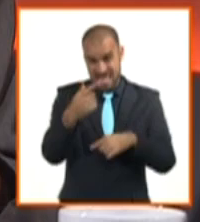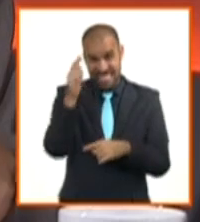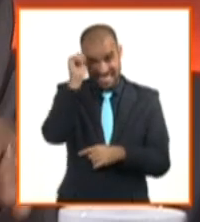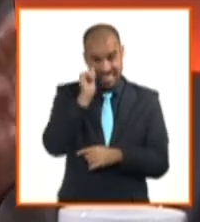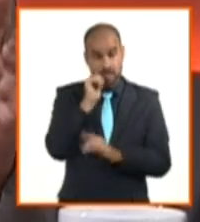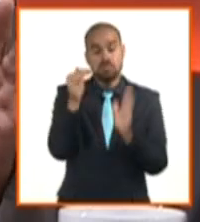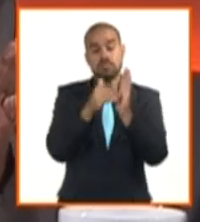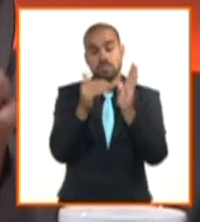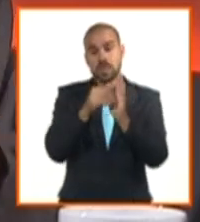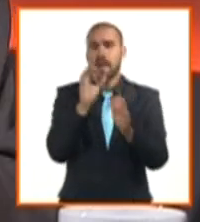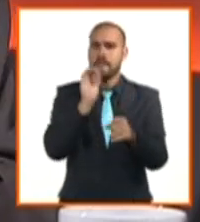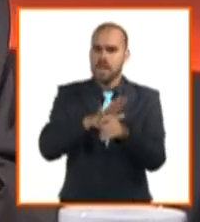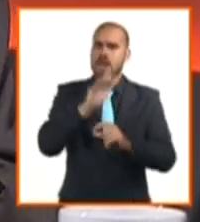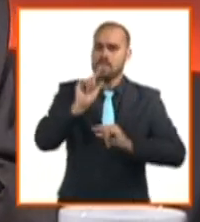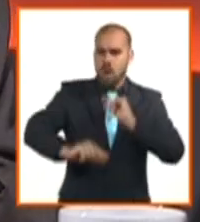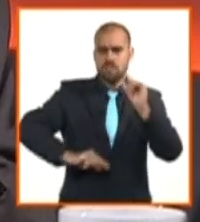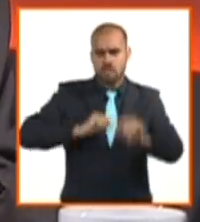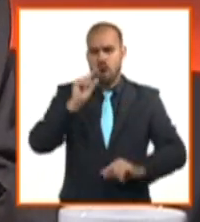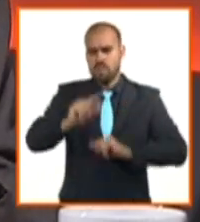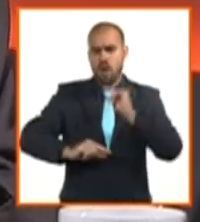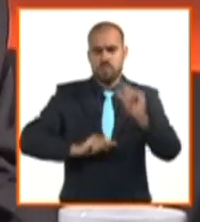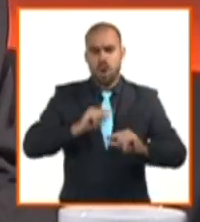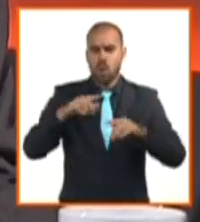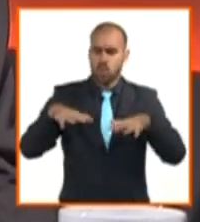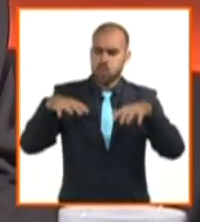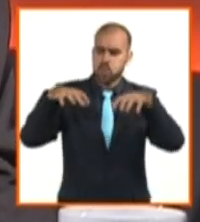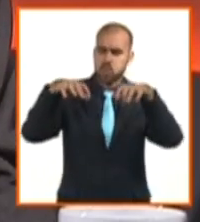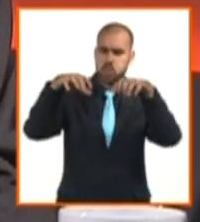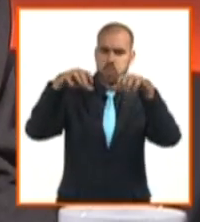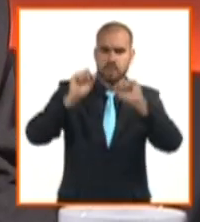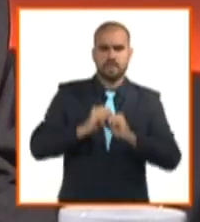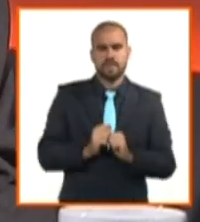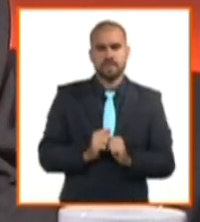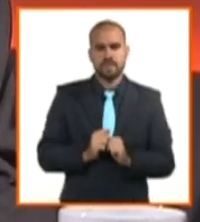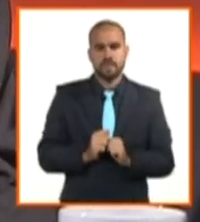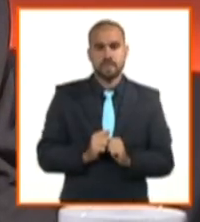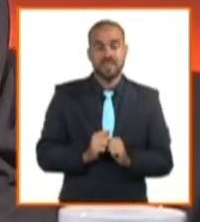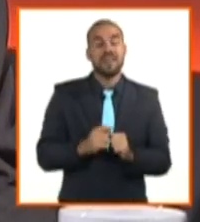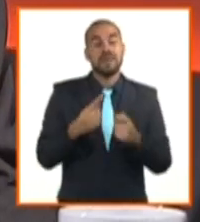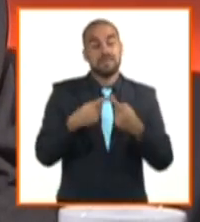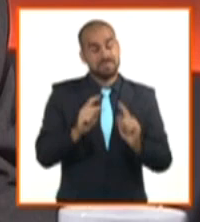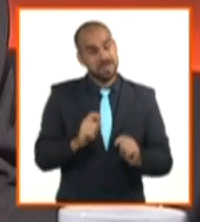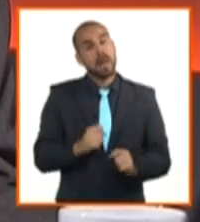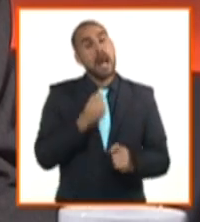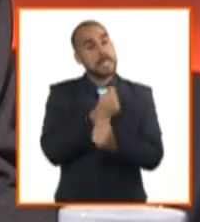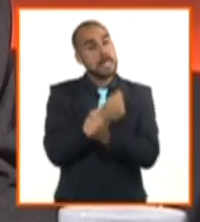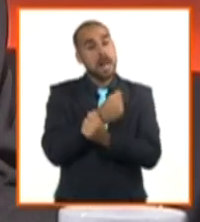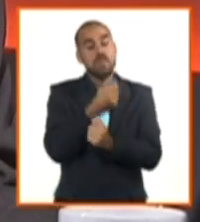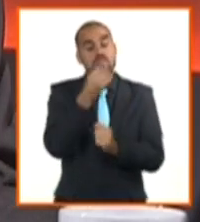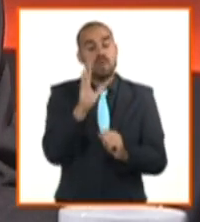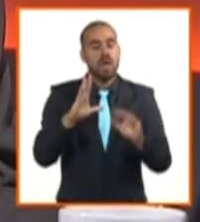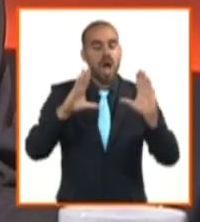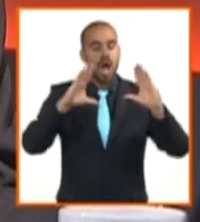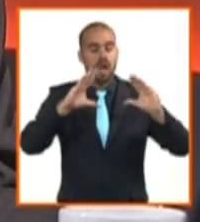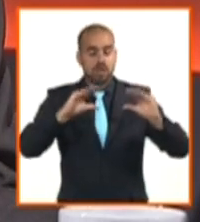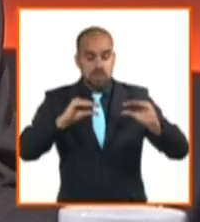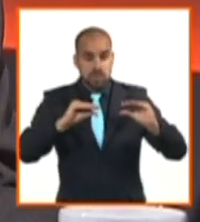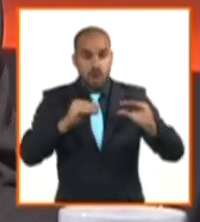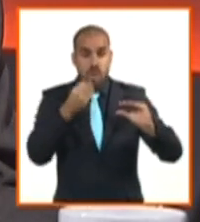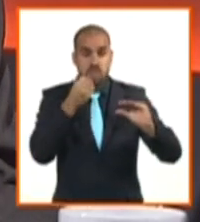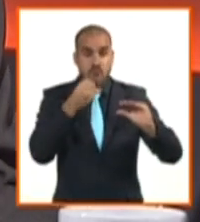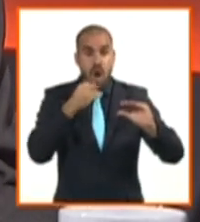algunos lugares empieza a mejorar pero está el peligro de que por noche pudieran exacerbarse